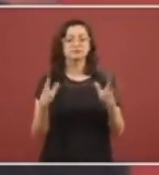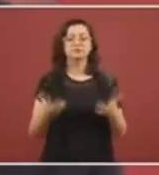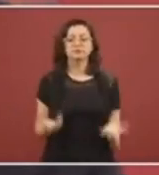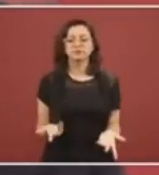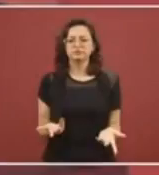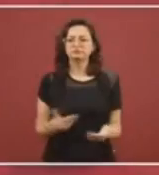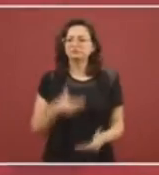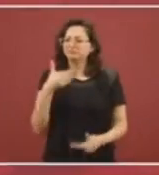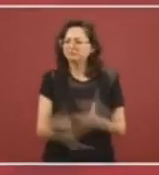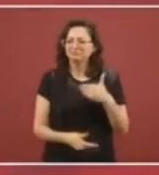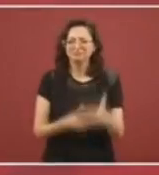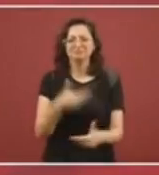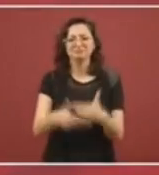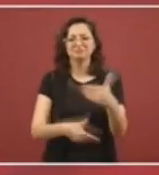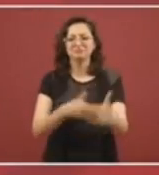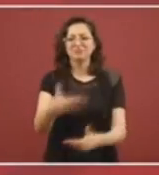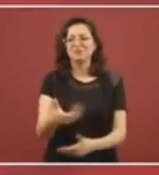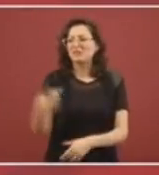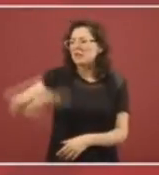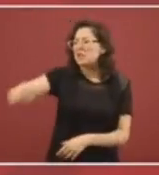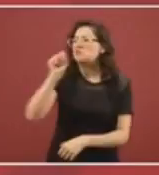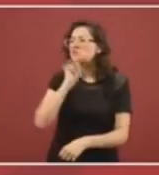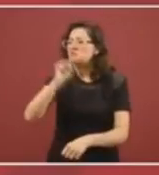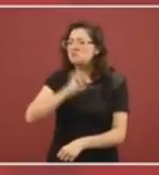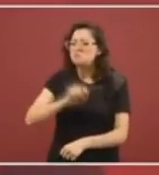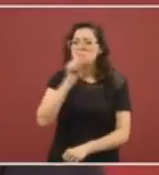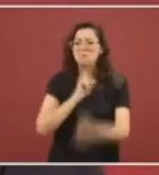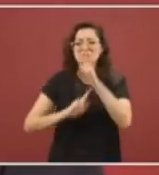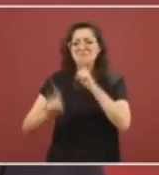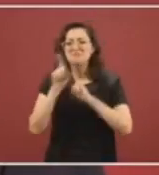salirle al paso a rumores.